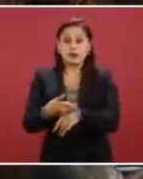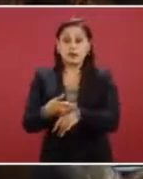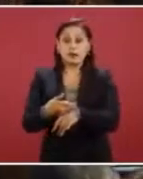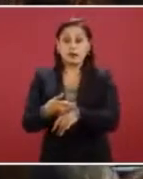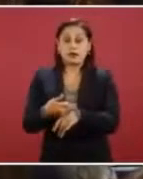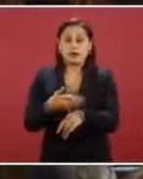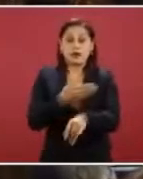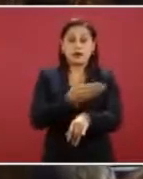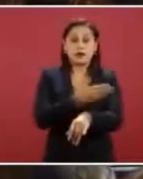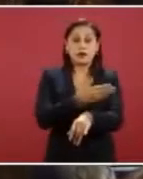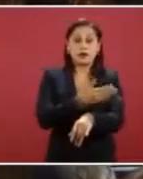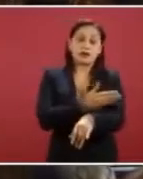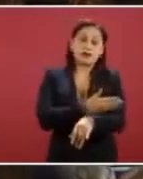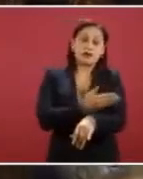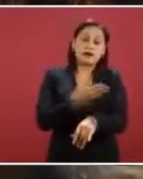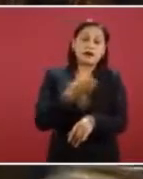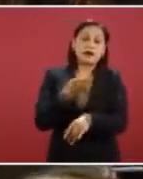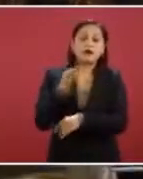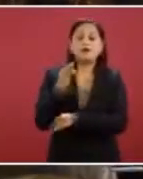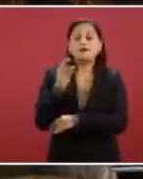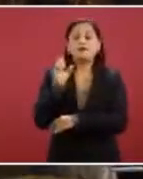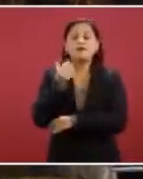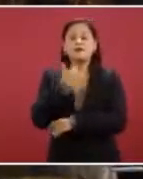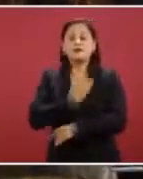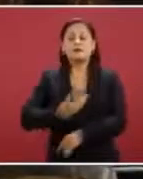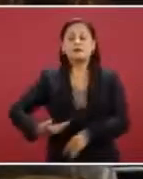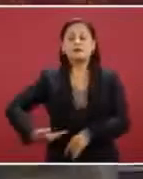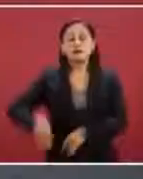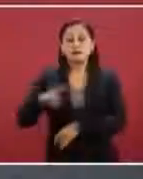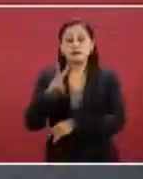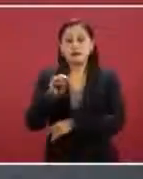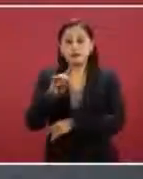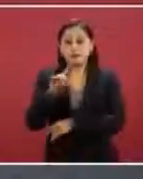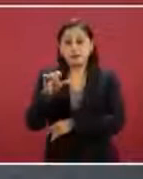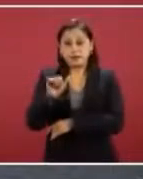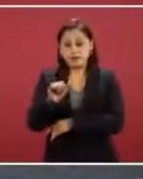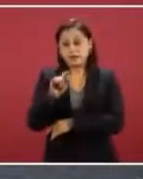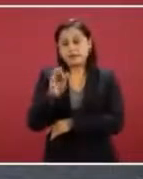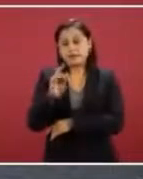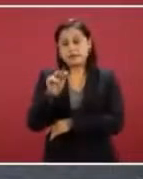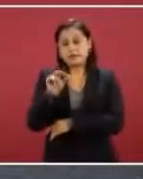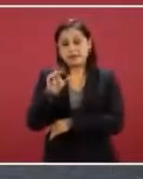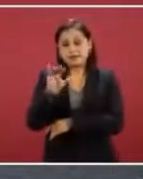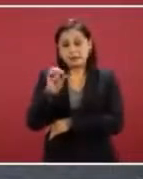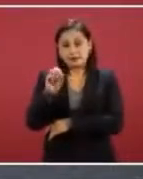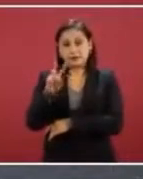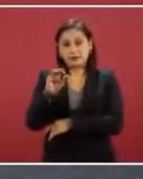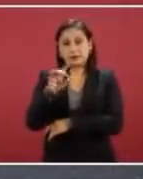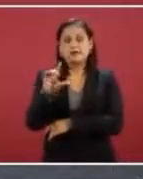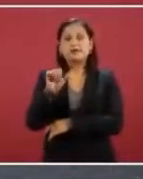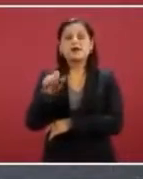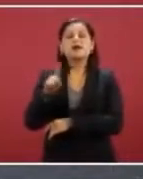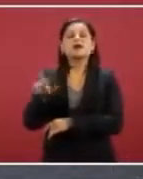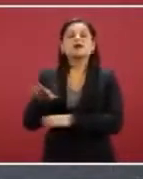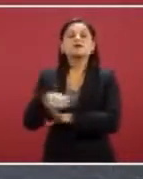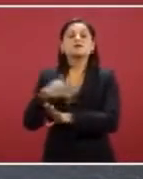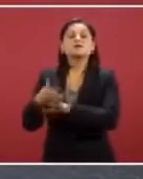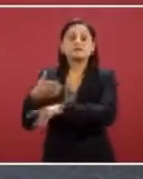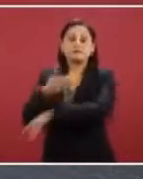Francisco Villa, y por lo mismo es una visión que hay